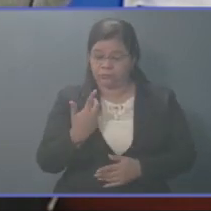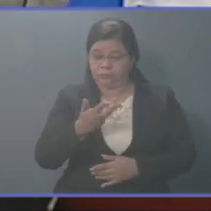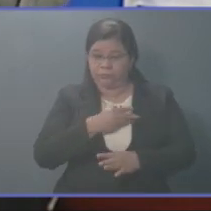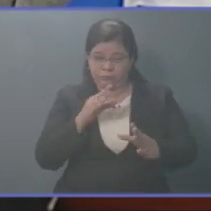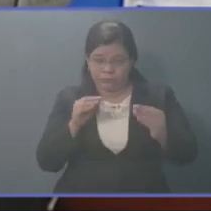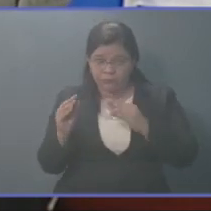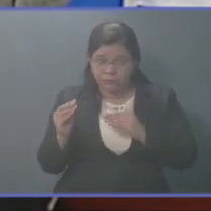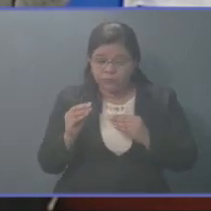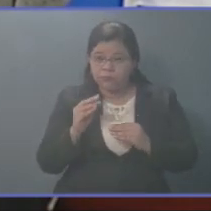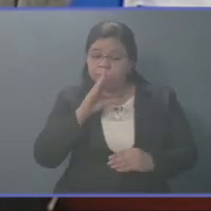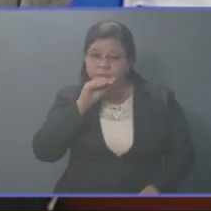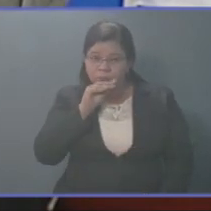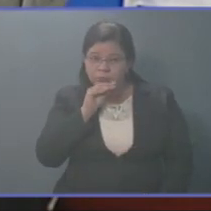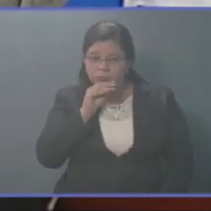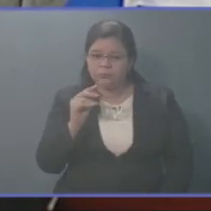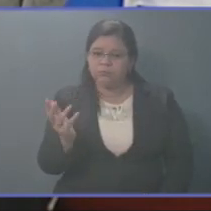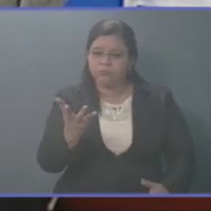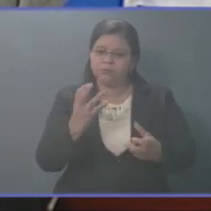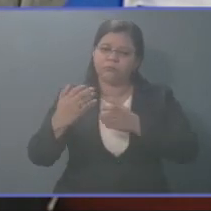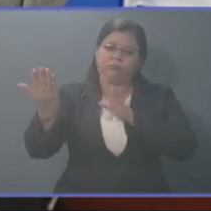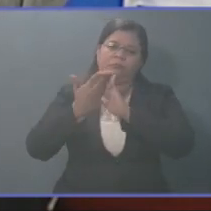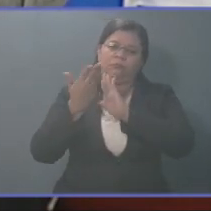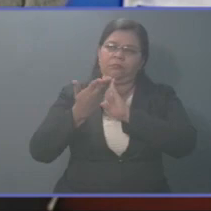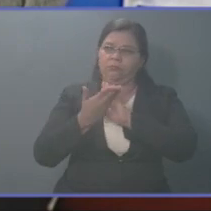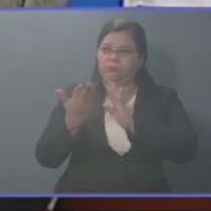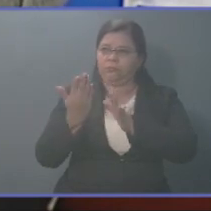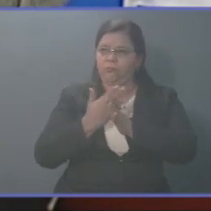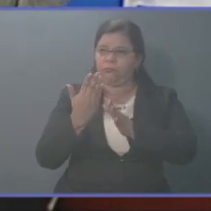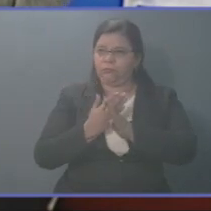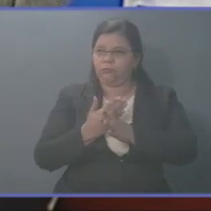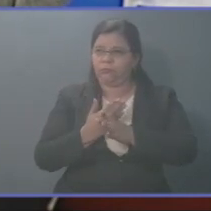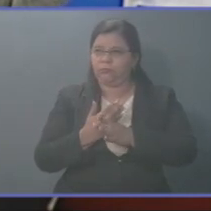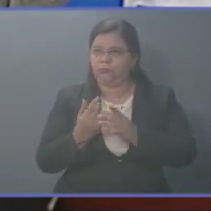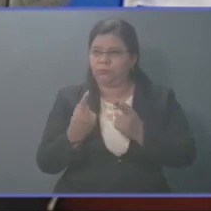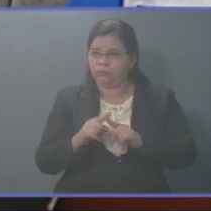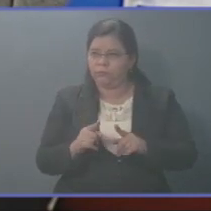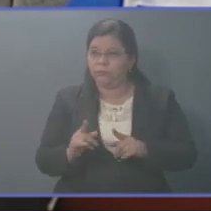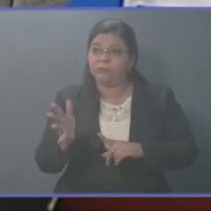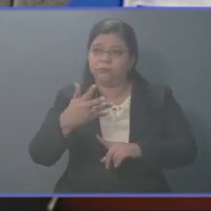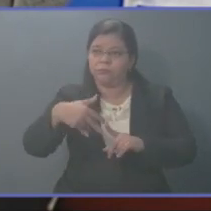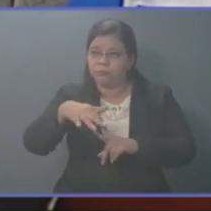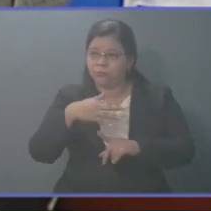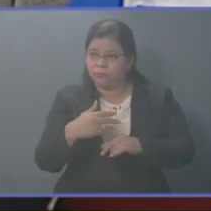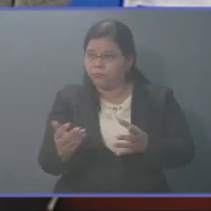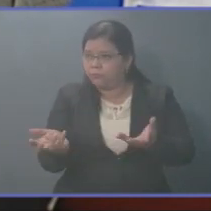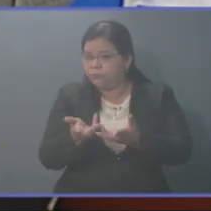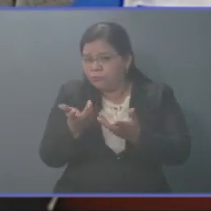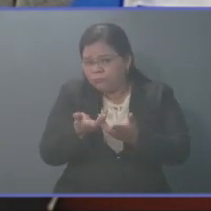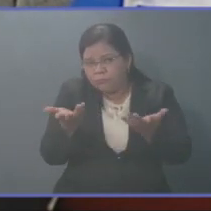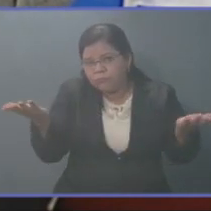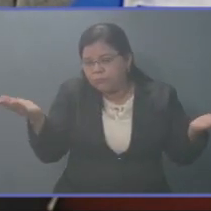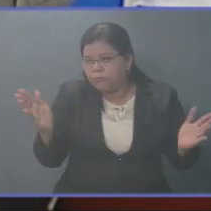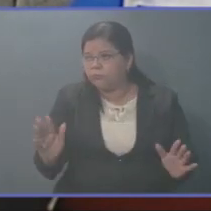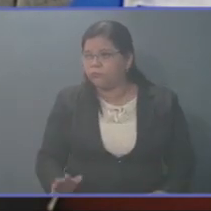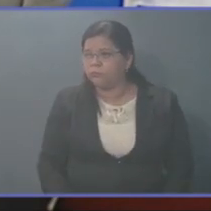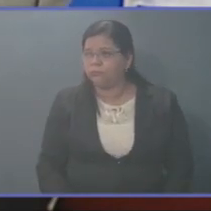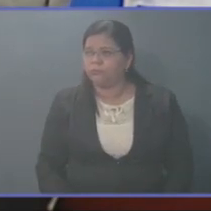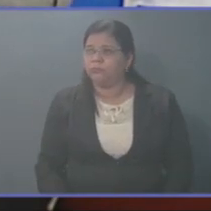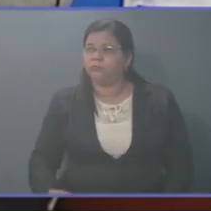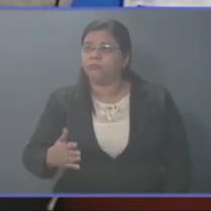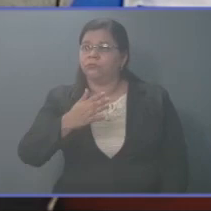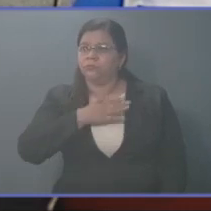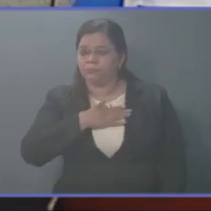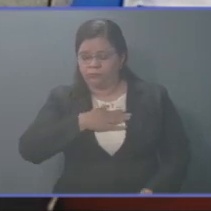están queriendo interrumpir. Pero esa es la situación, colegas. Yo